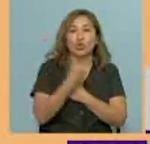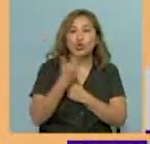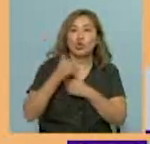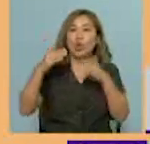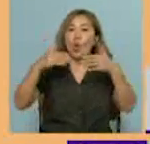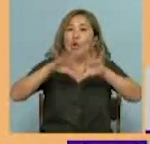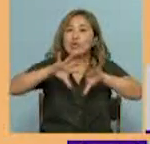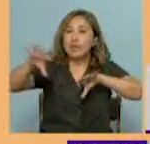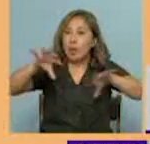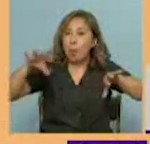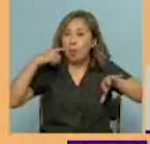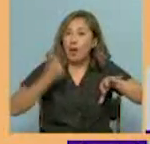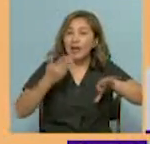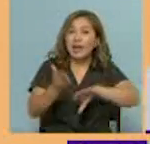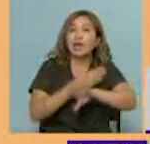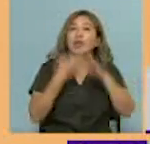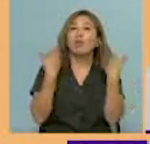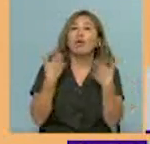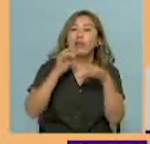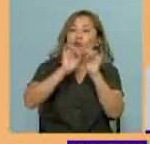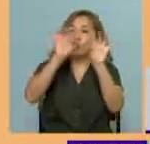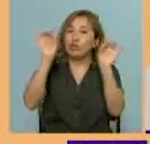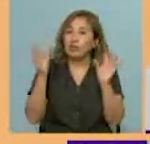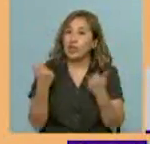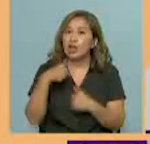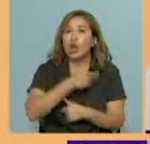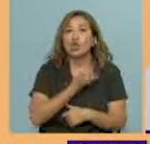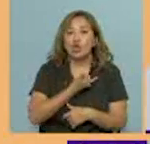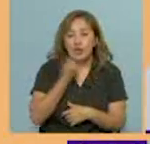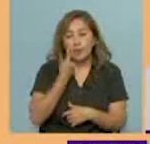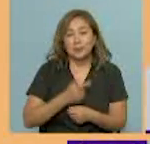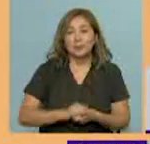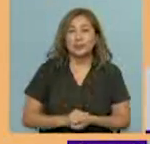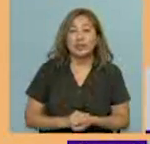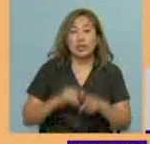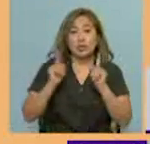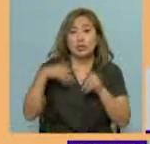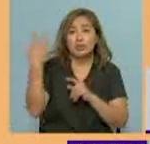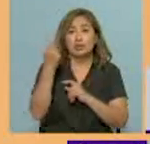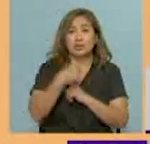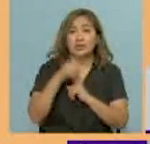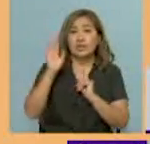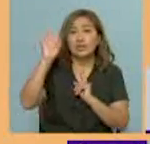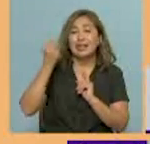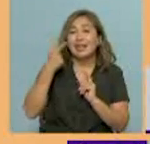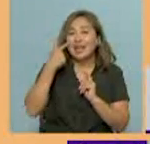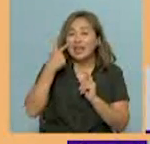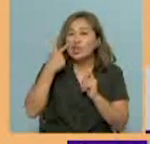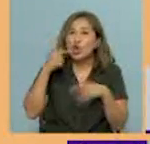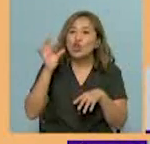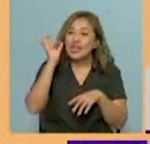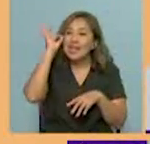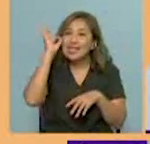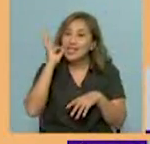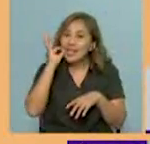bloqueos correspondientes ante el riesgo de que hubiera contraído la enfermedad en caimancito esto también es muy importante cerrarle las puertas a los